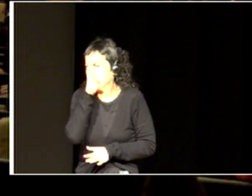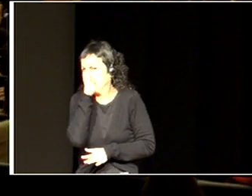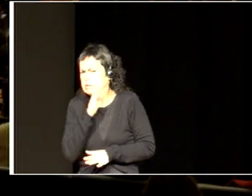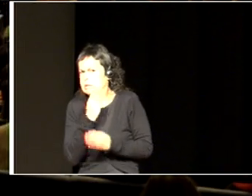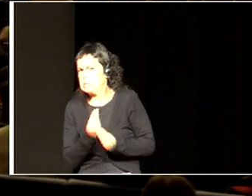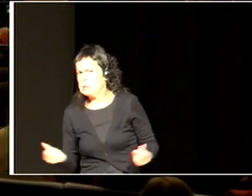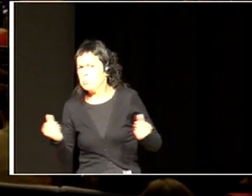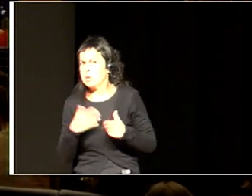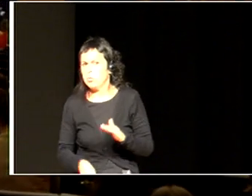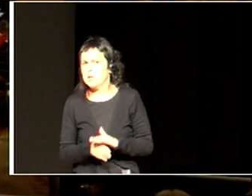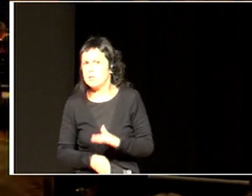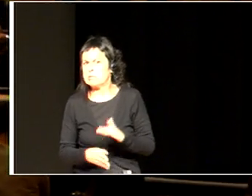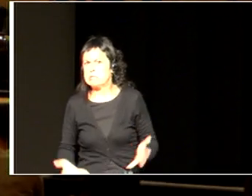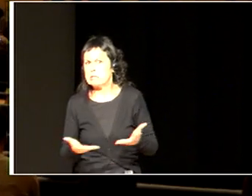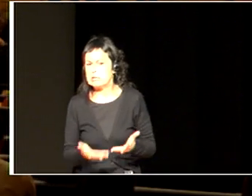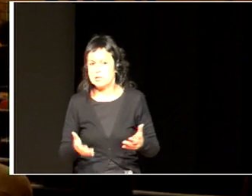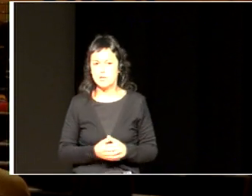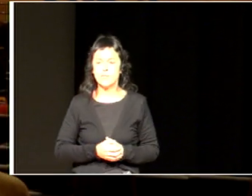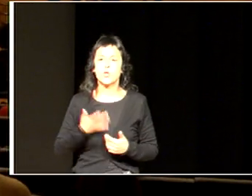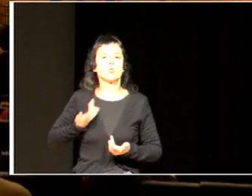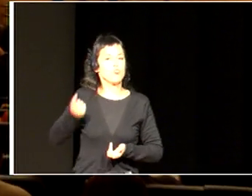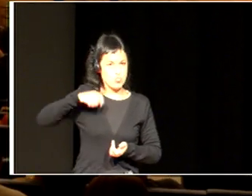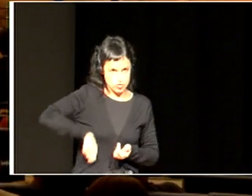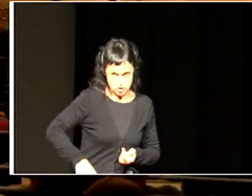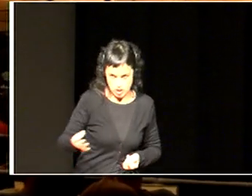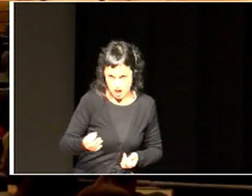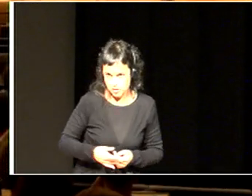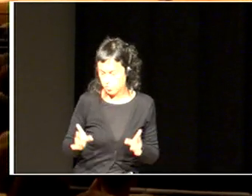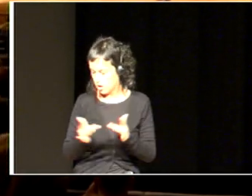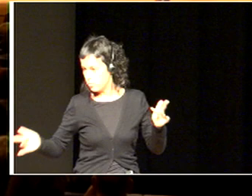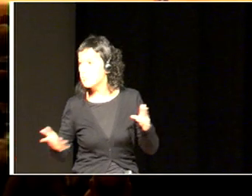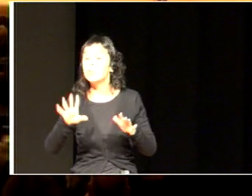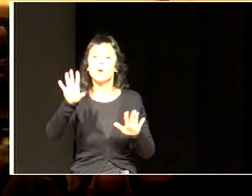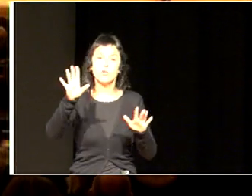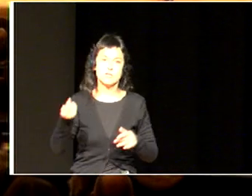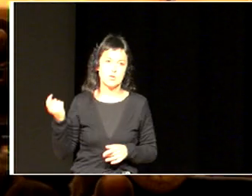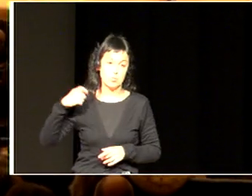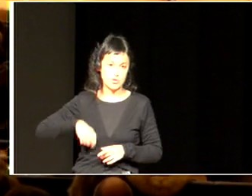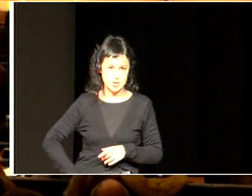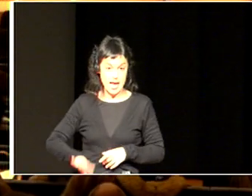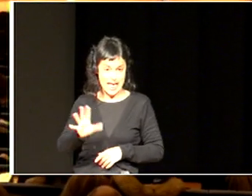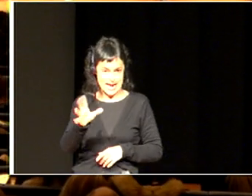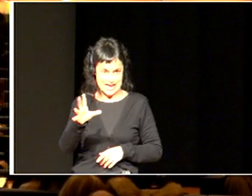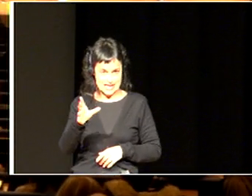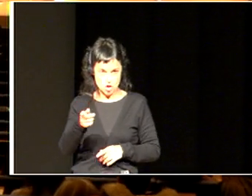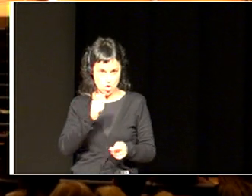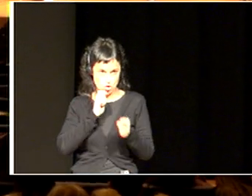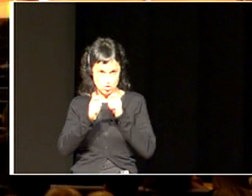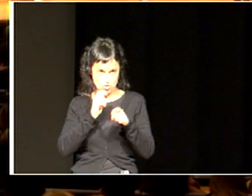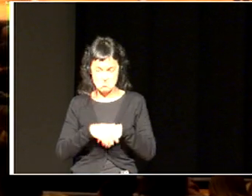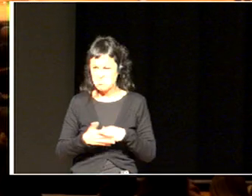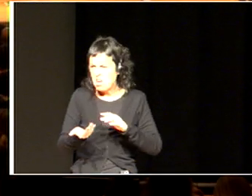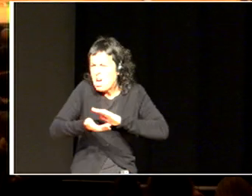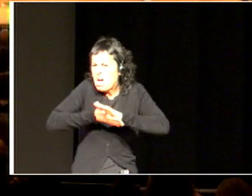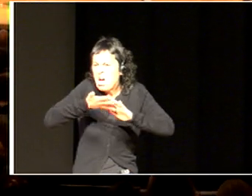lo digas tu tía tu tirada igual profesionales con desapego buenos profesionales mirar los contertulios de la radio lo mismo te hablan del